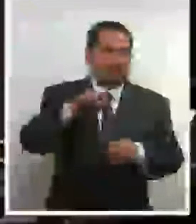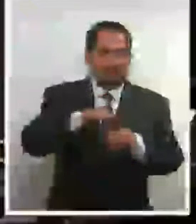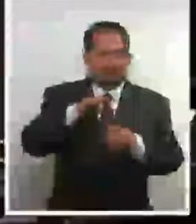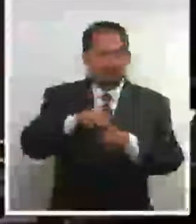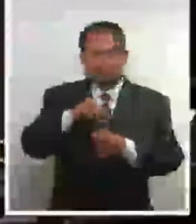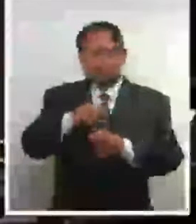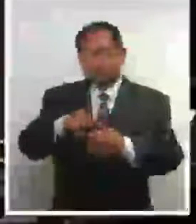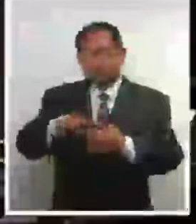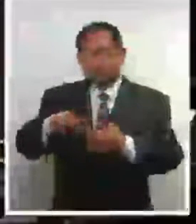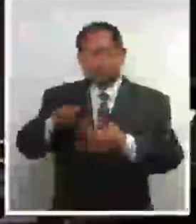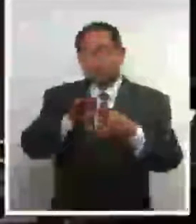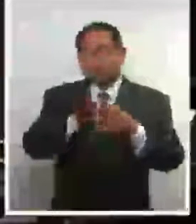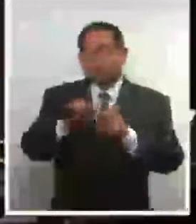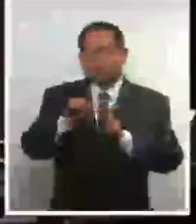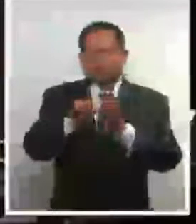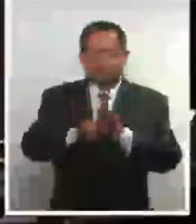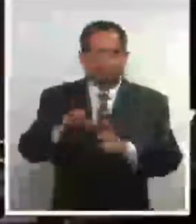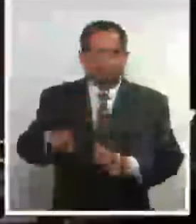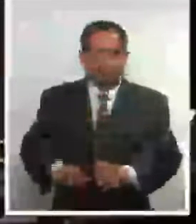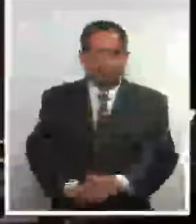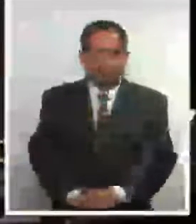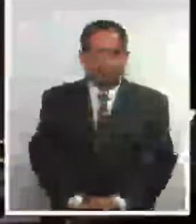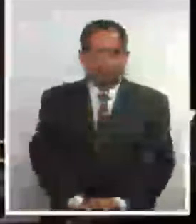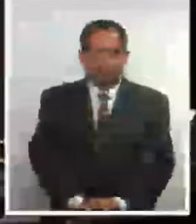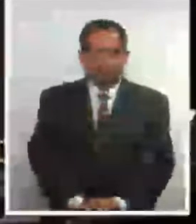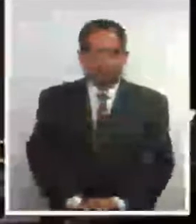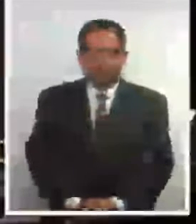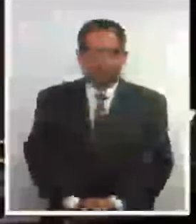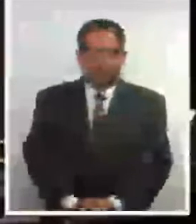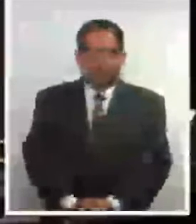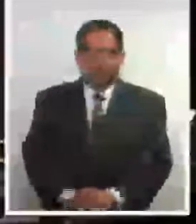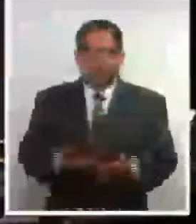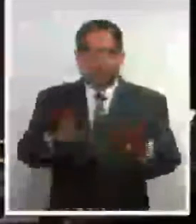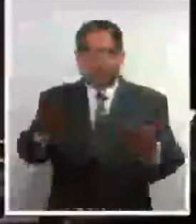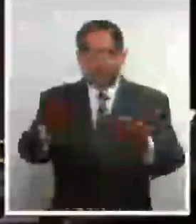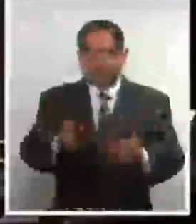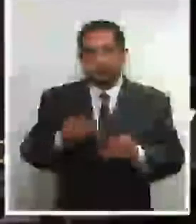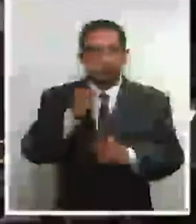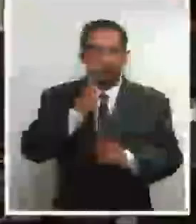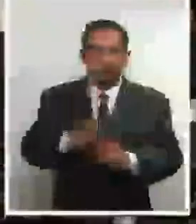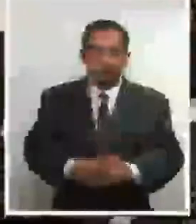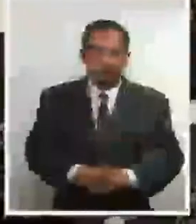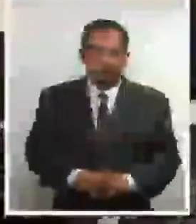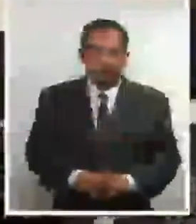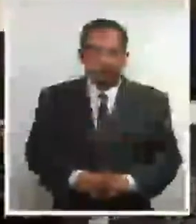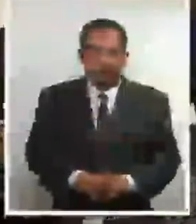la votación del artículo mencionado. Adelante, diputados.